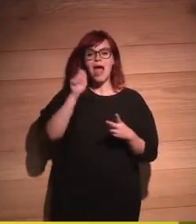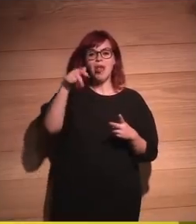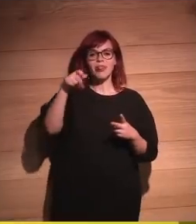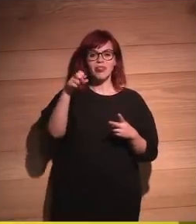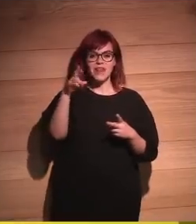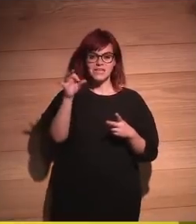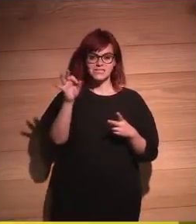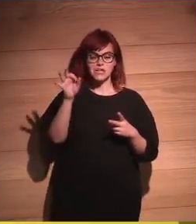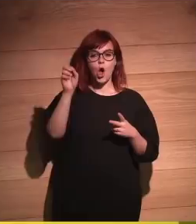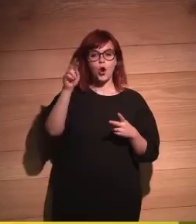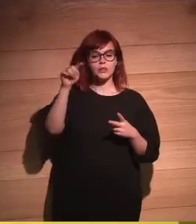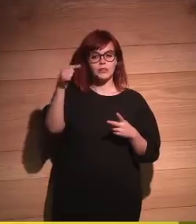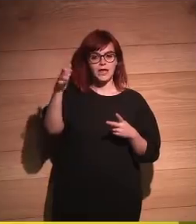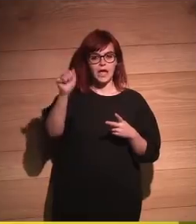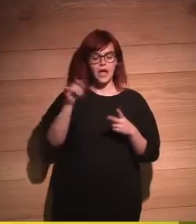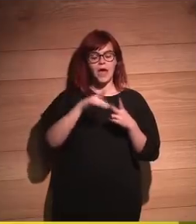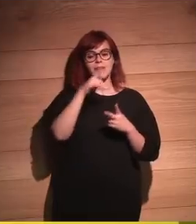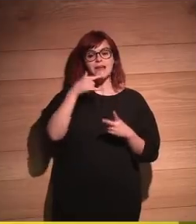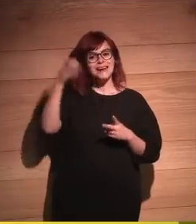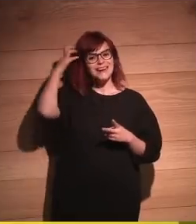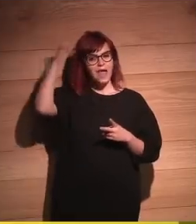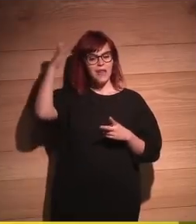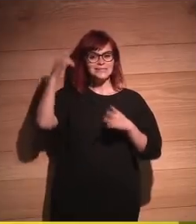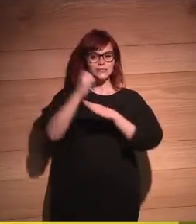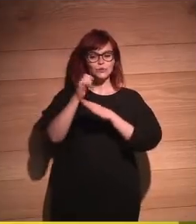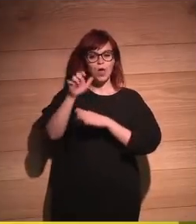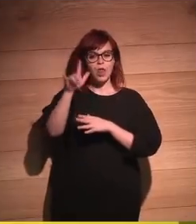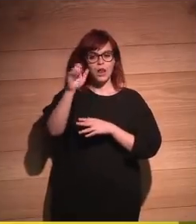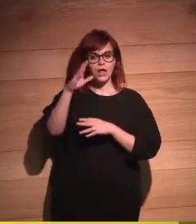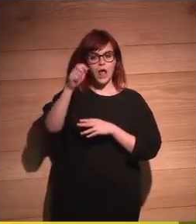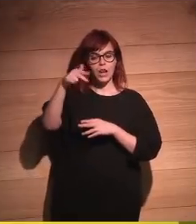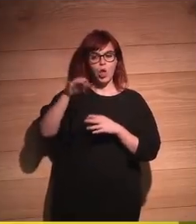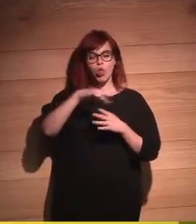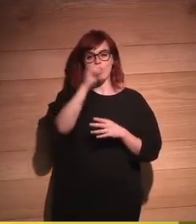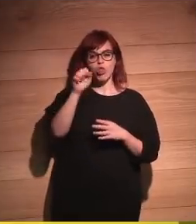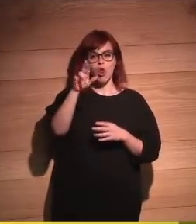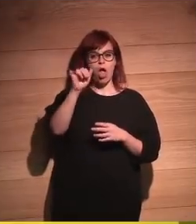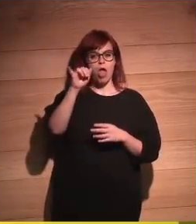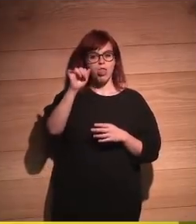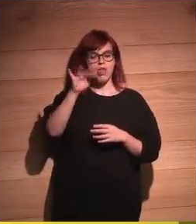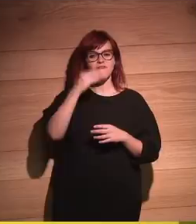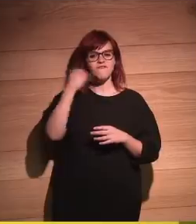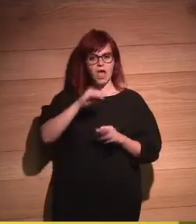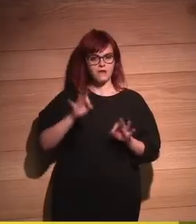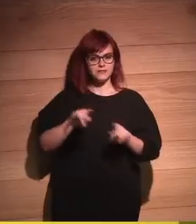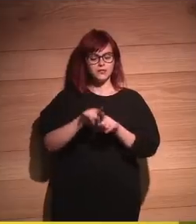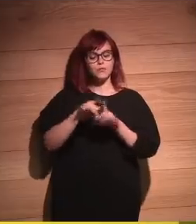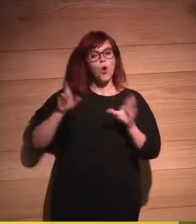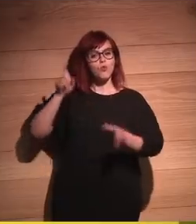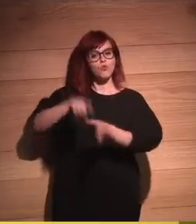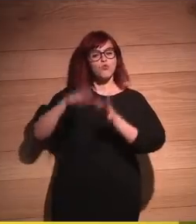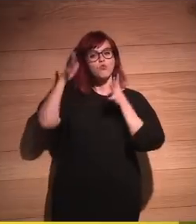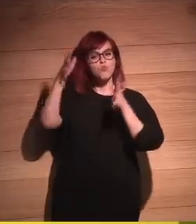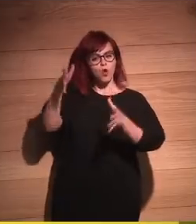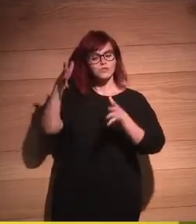Ortega, investigador del Real Instituto Elcano, a Zoraida Frías, que también nos acompaña, que es miembro del Grupo